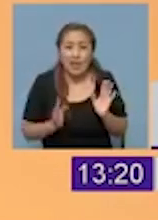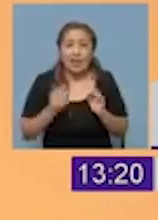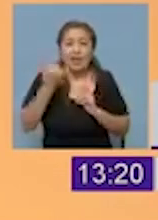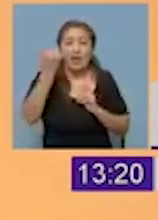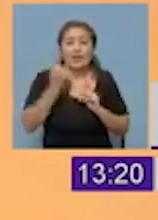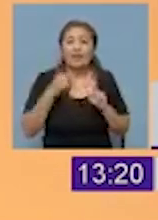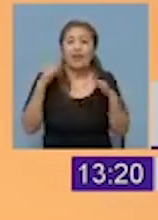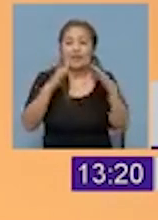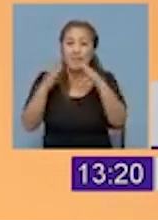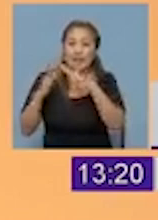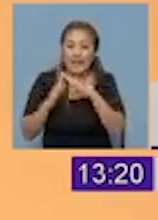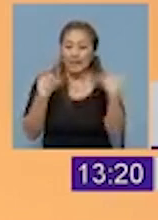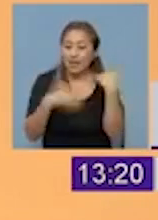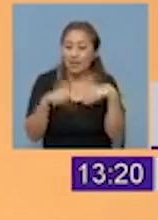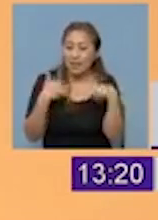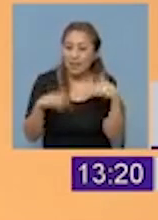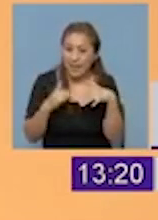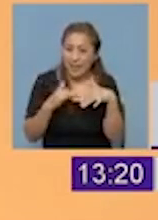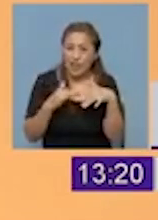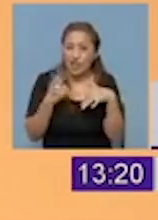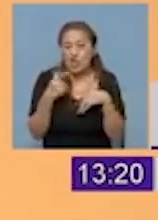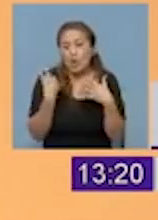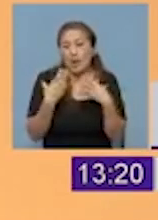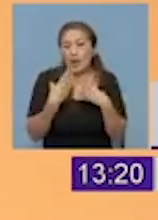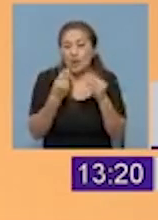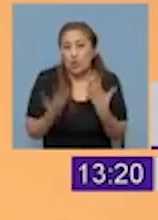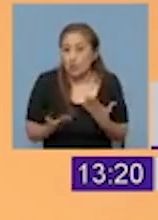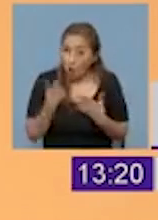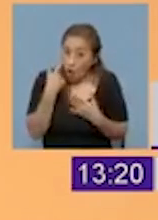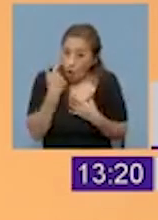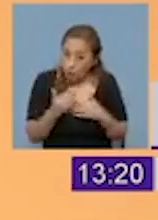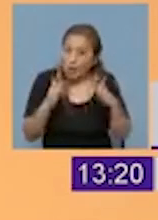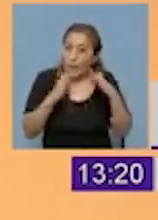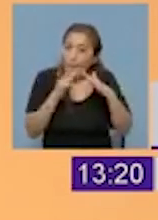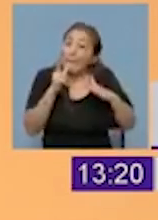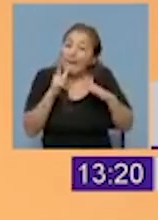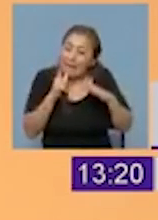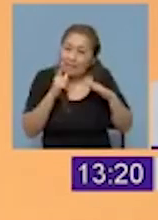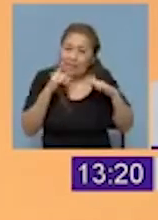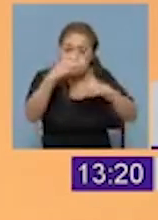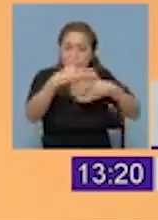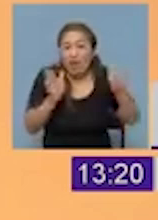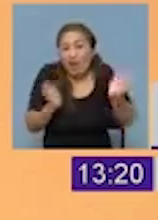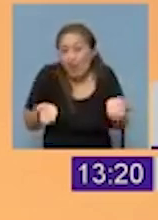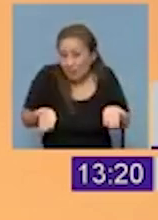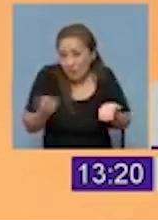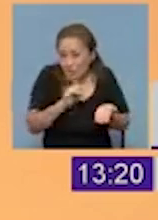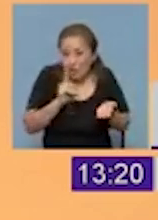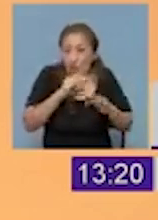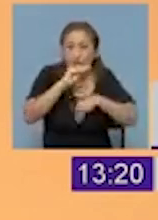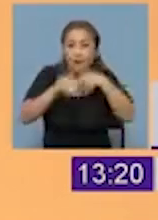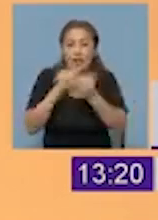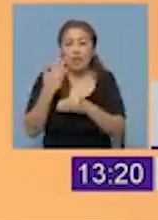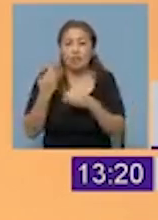de estas viviendas de emergencia de las famosos contenedores de emergencia que no son contenedores pero parecen por eso le dicen los contenedores no toda la